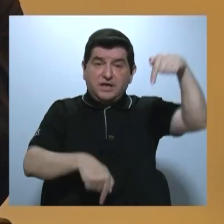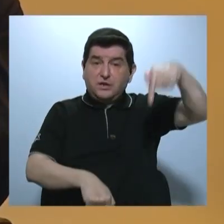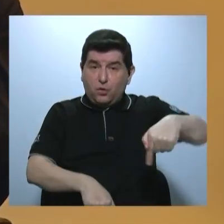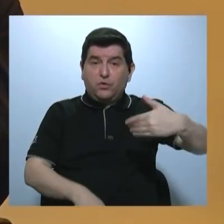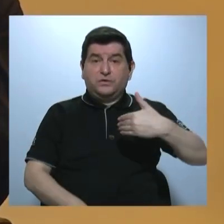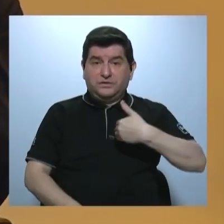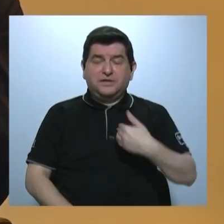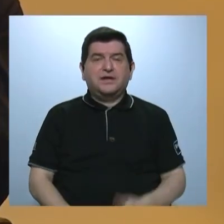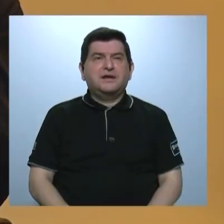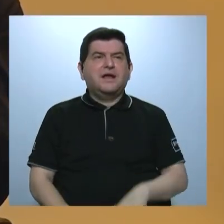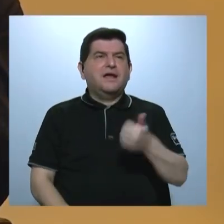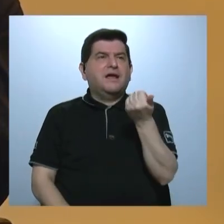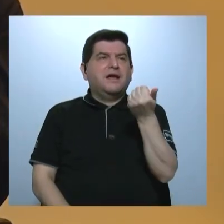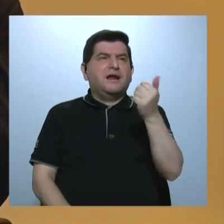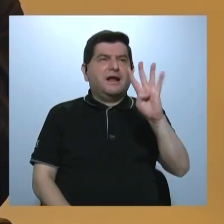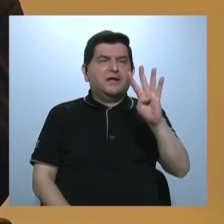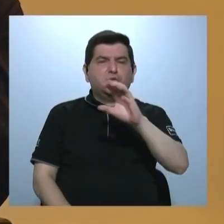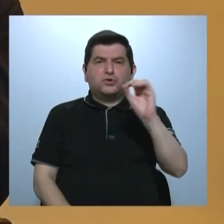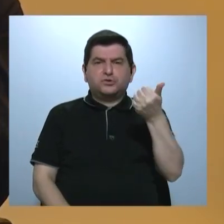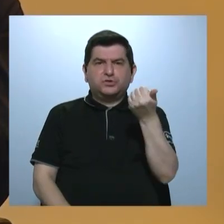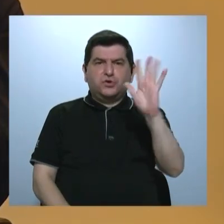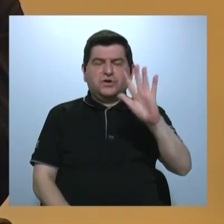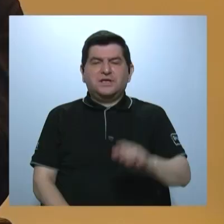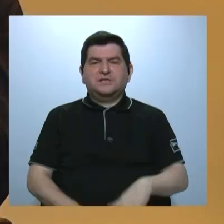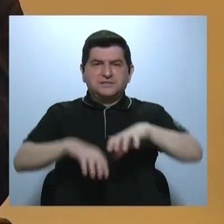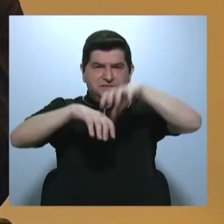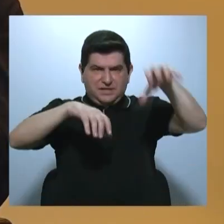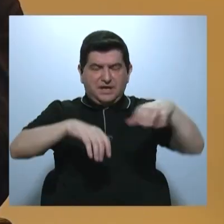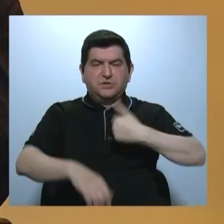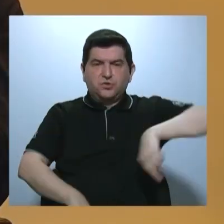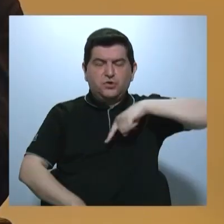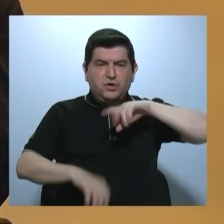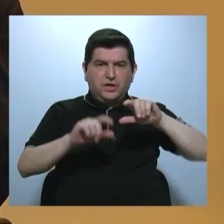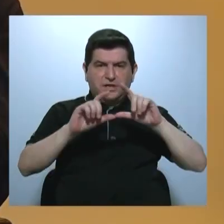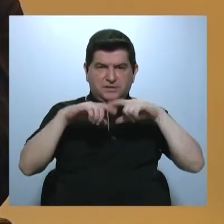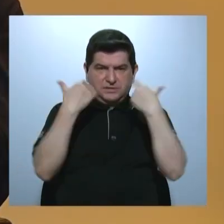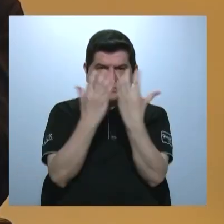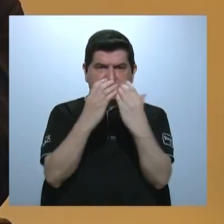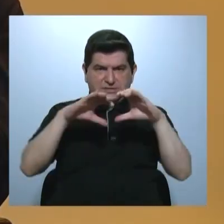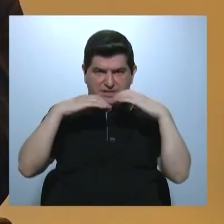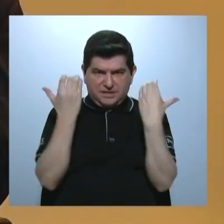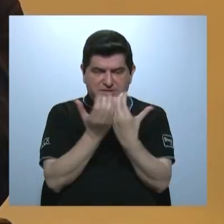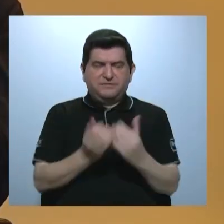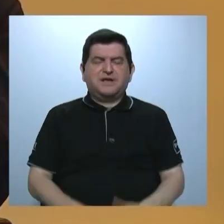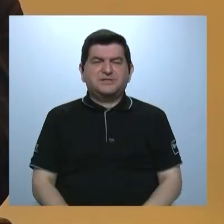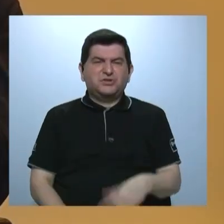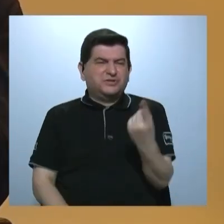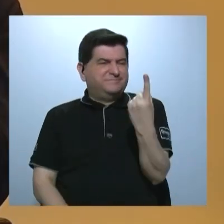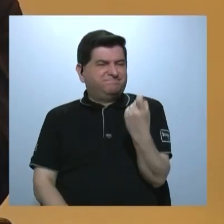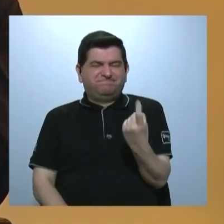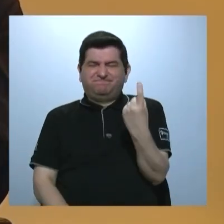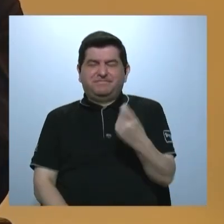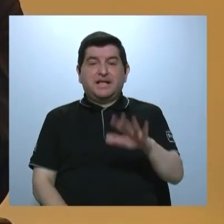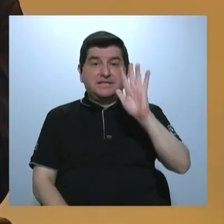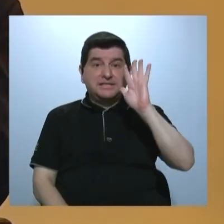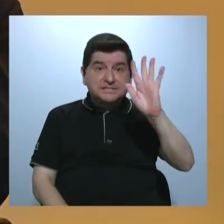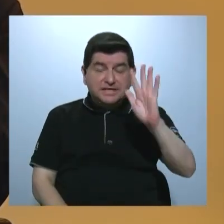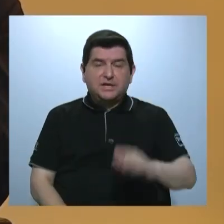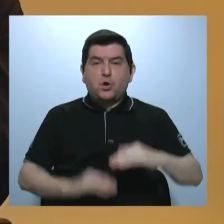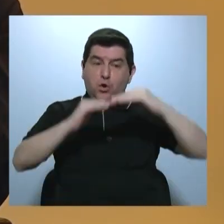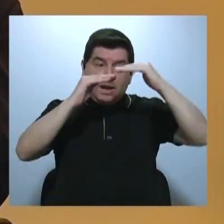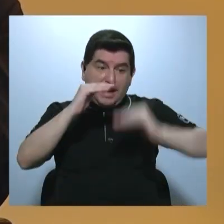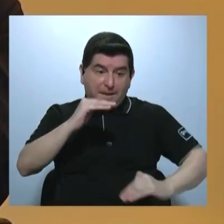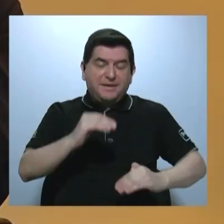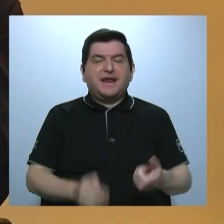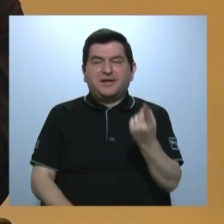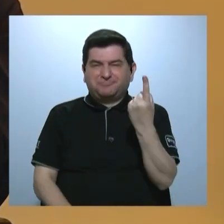tenemos cerca de 14, 15 cantones que se clasifican, nosotros los clasificamos en el nivel que se llama deficiente, tenemos 5 categorías, la más baja la de